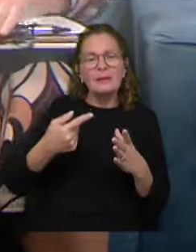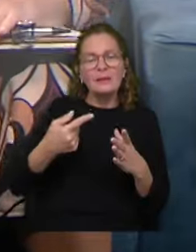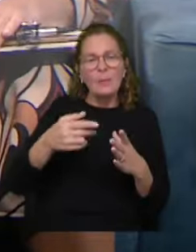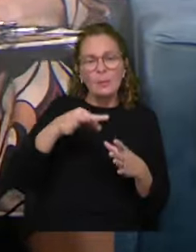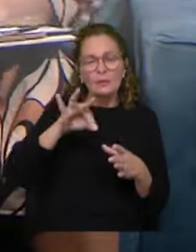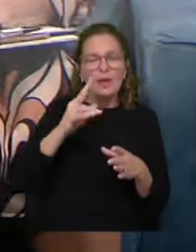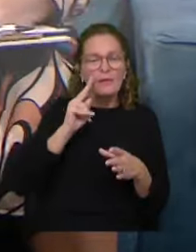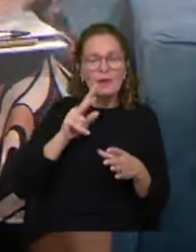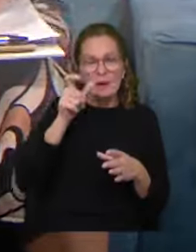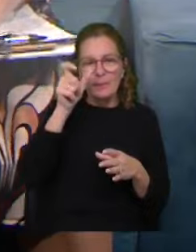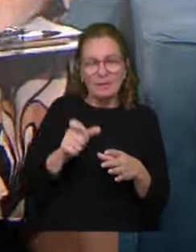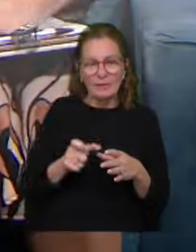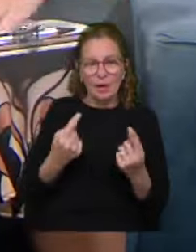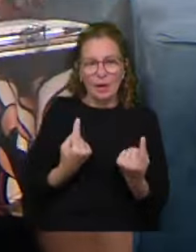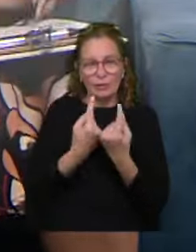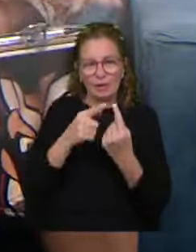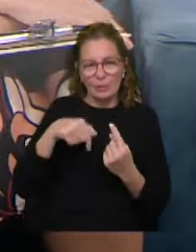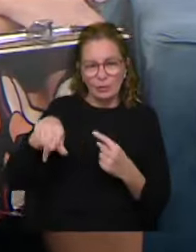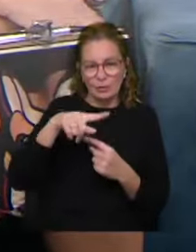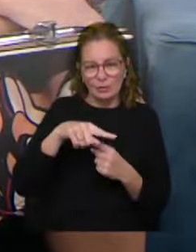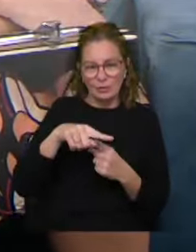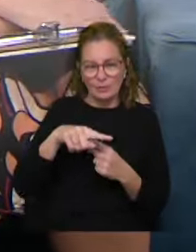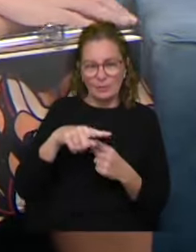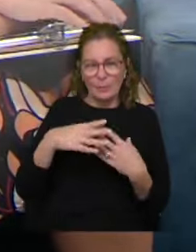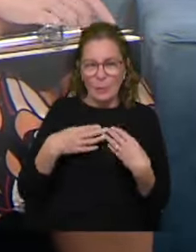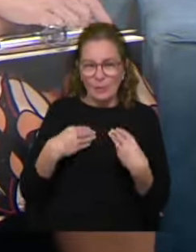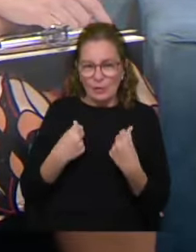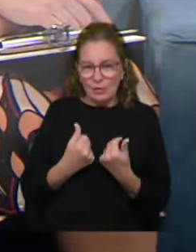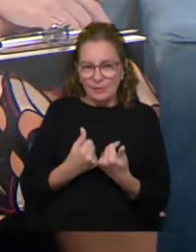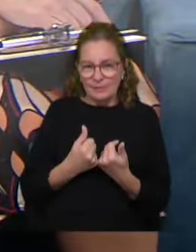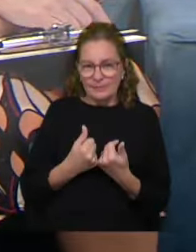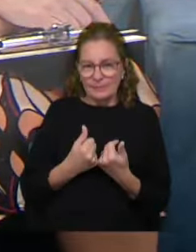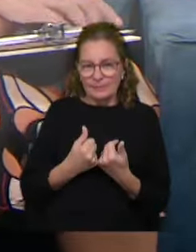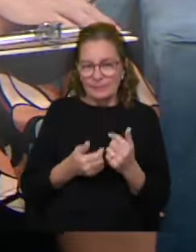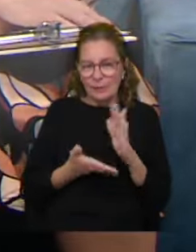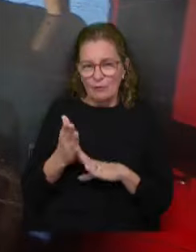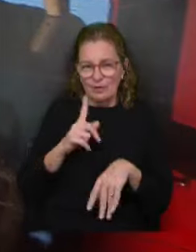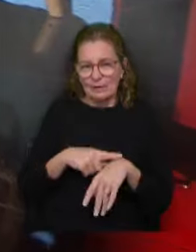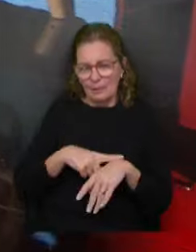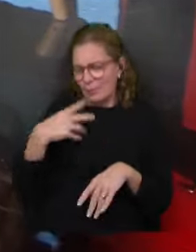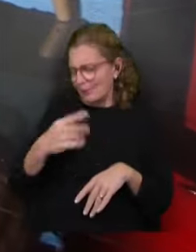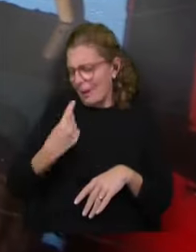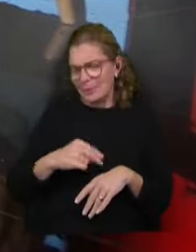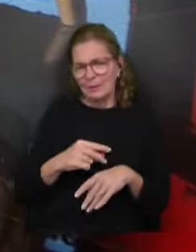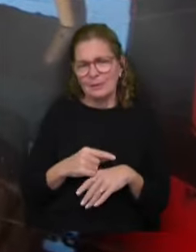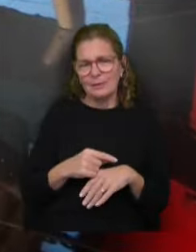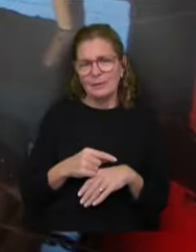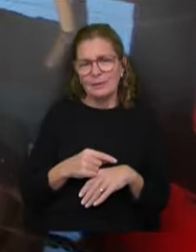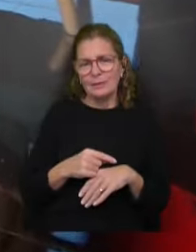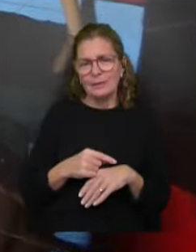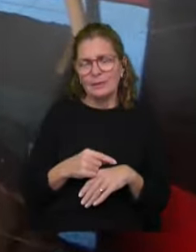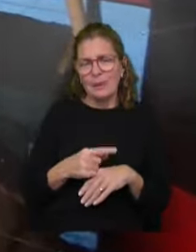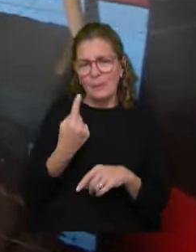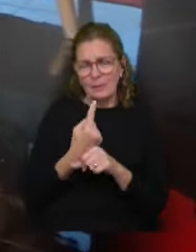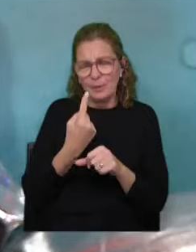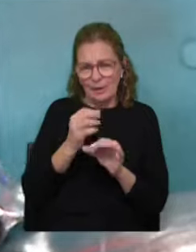oportunidad que tiene la gente para encontrarse con todo esto, con todas estas emociones. Se nos fue volando el tiempo. Bueno, pasamos, primero